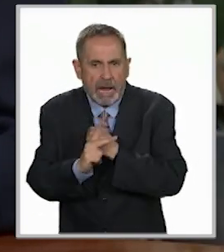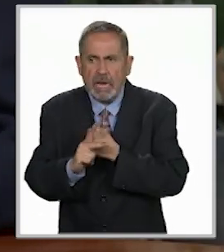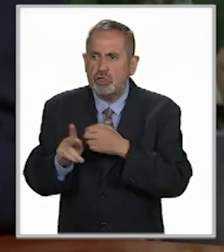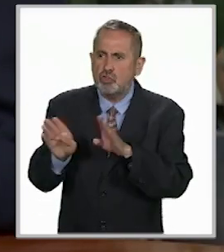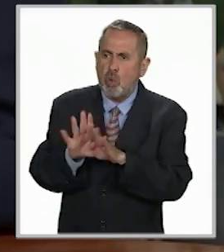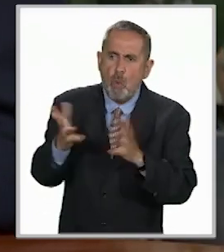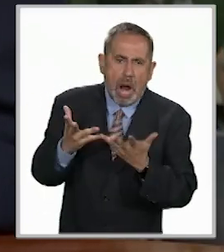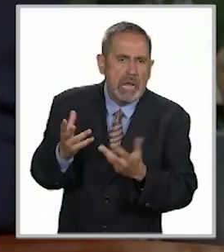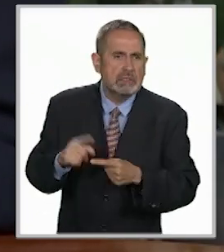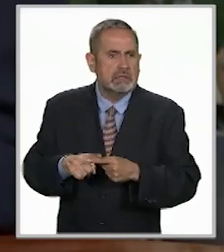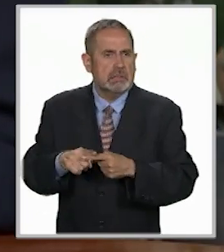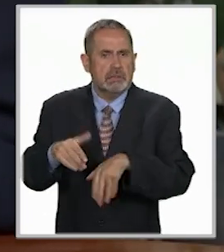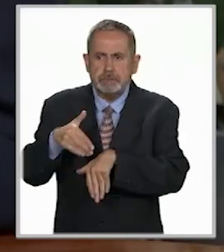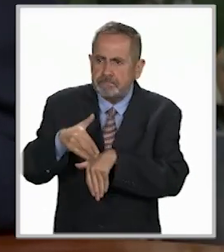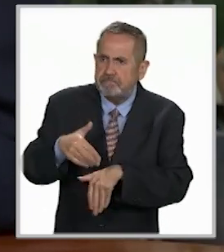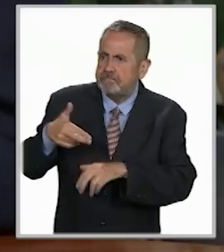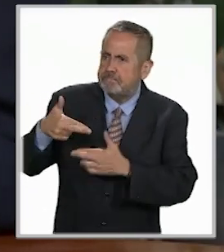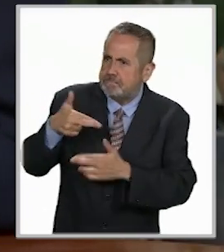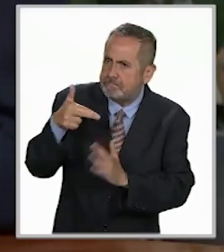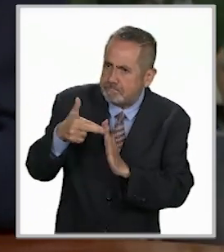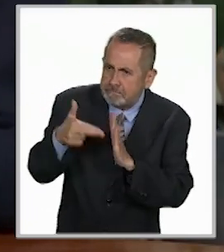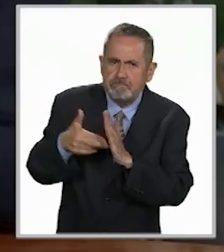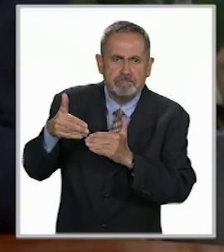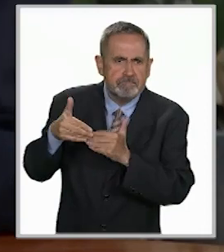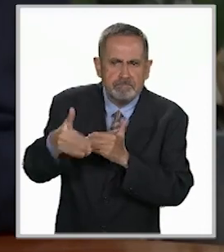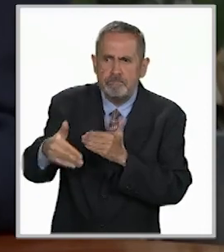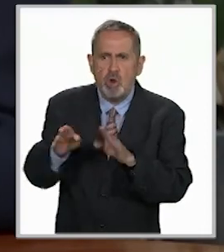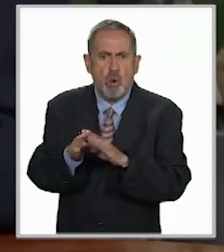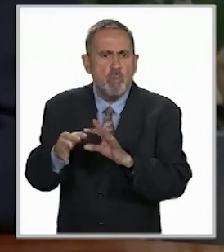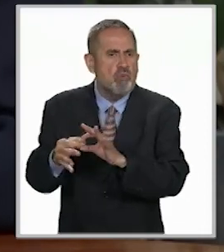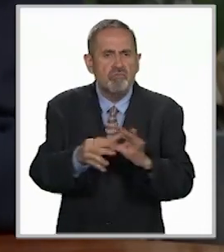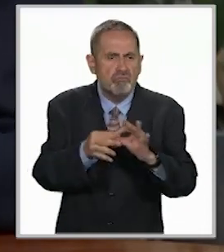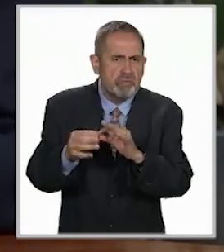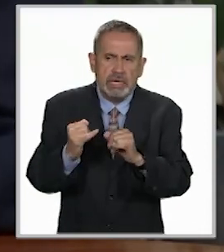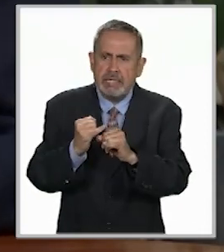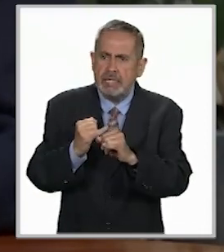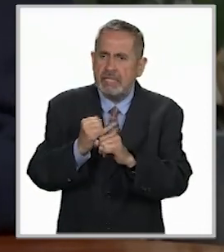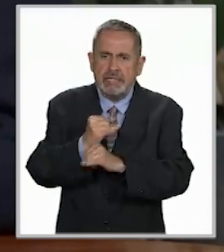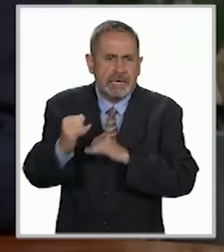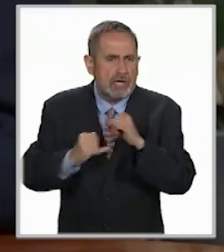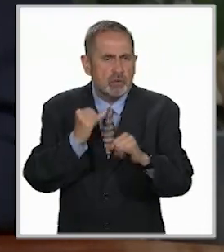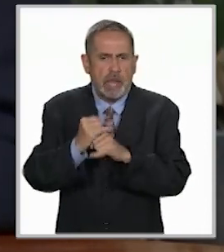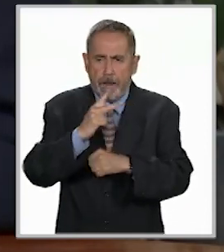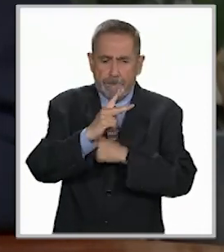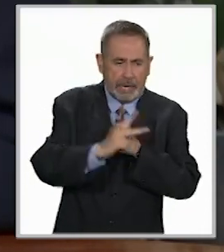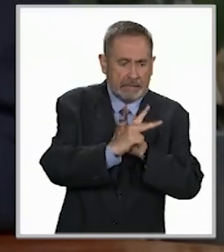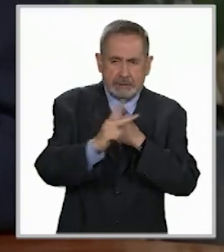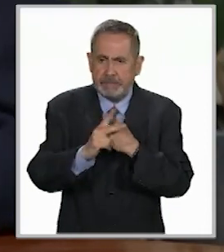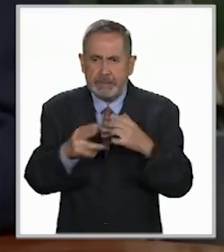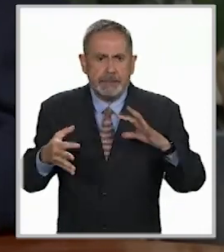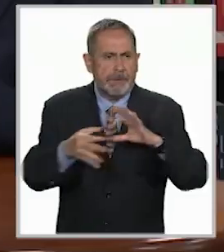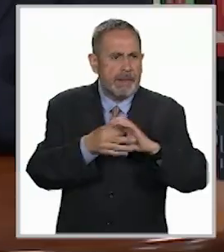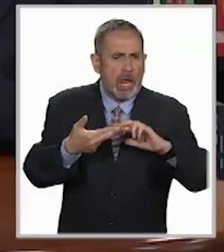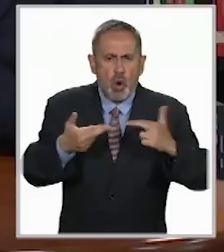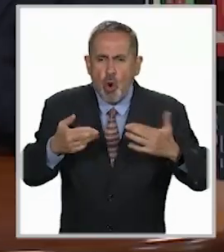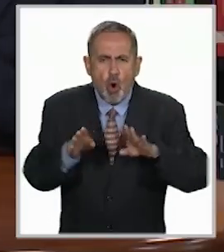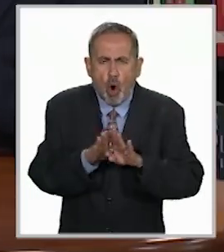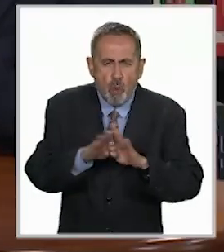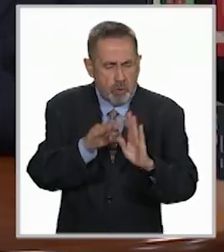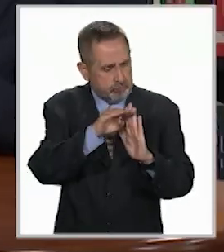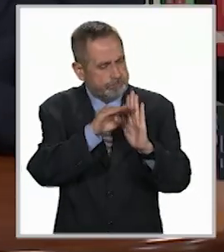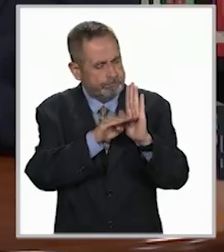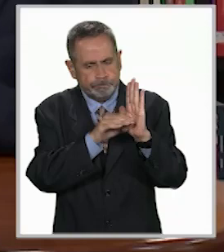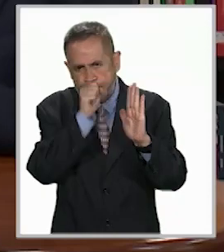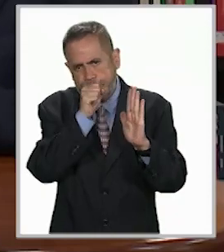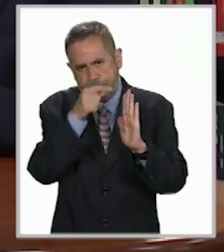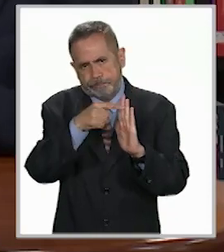las obligaciones de los estados, que permiten una mejor interacción, una mejor cooperación entre naciones, ¿no? Y básicamente, si